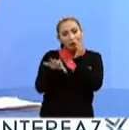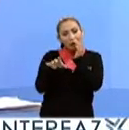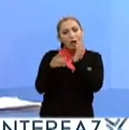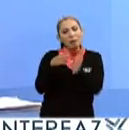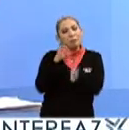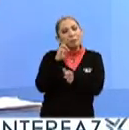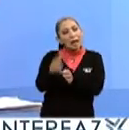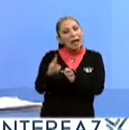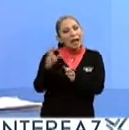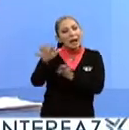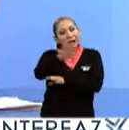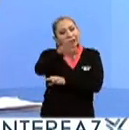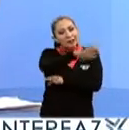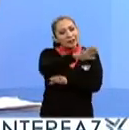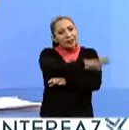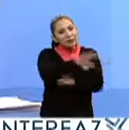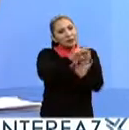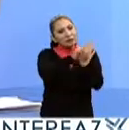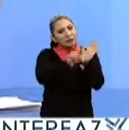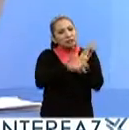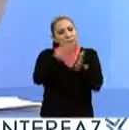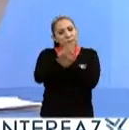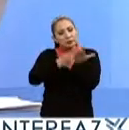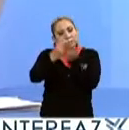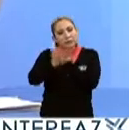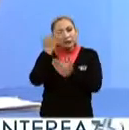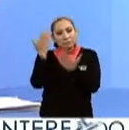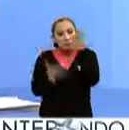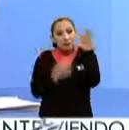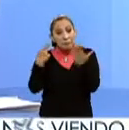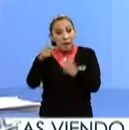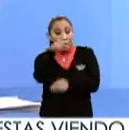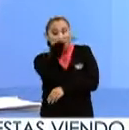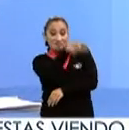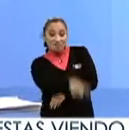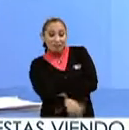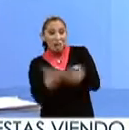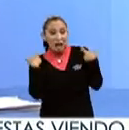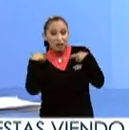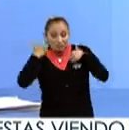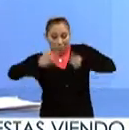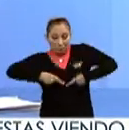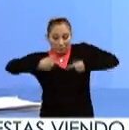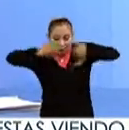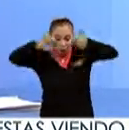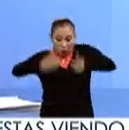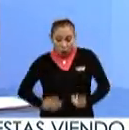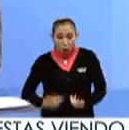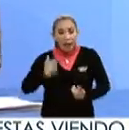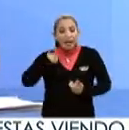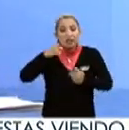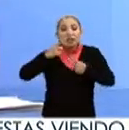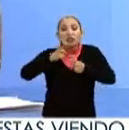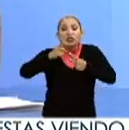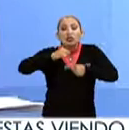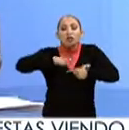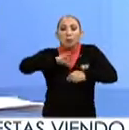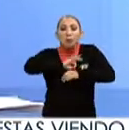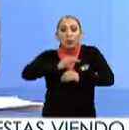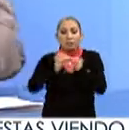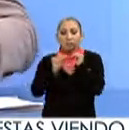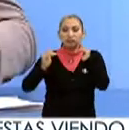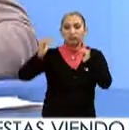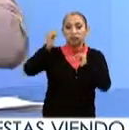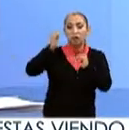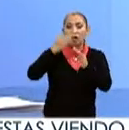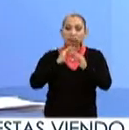sujetar dentro de la metodología de los planes de estudio, pero por otro lado es el profesor como un ser. ¿Quién soy yo como profesor y hasta dónde puedo